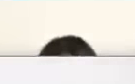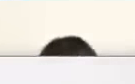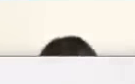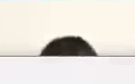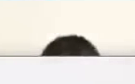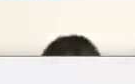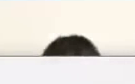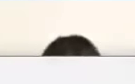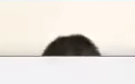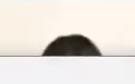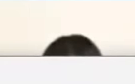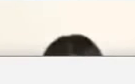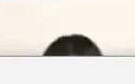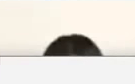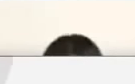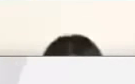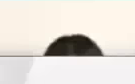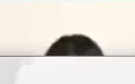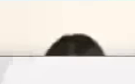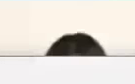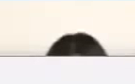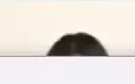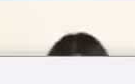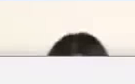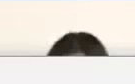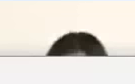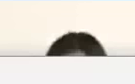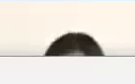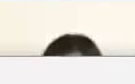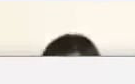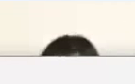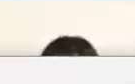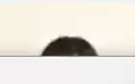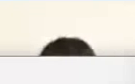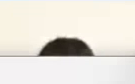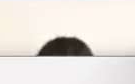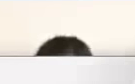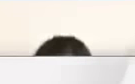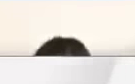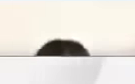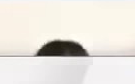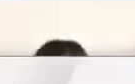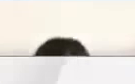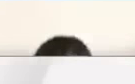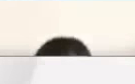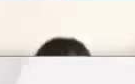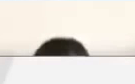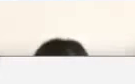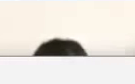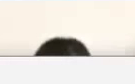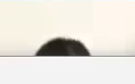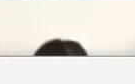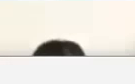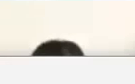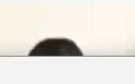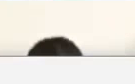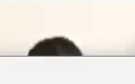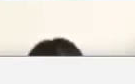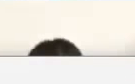¿Quiere que vamos a un pacto, a firmar un pacto el 25 de mayo, con 10 puntos que él lo